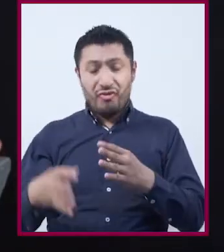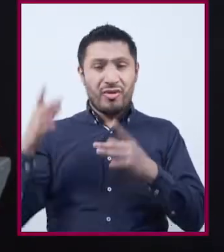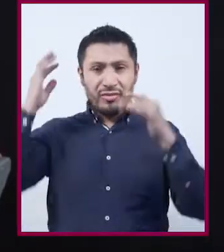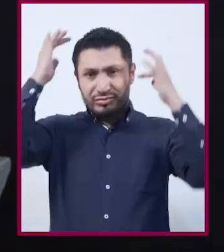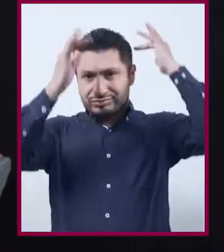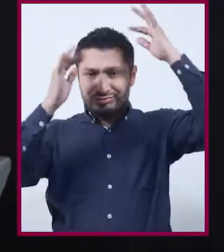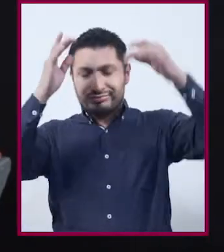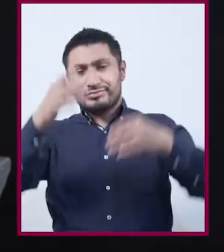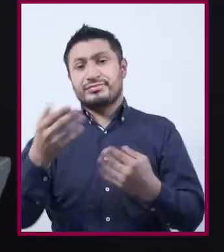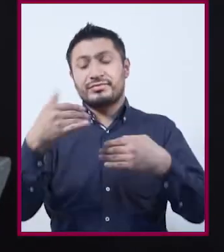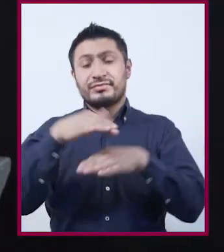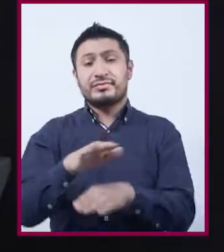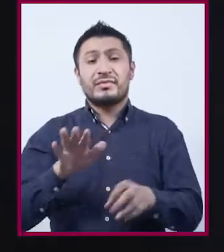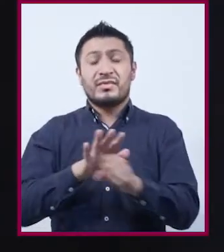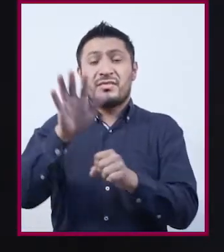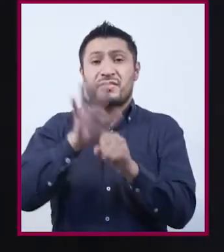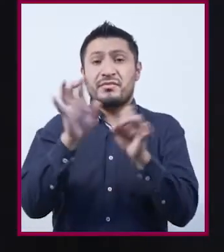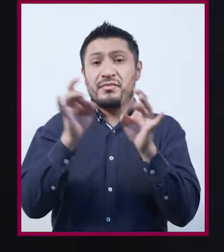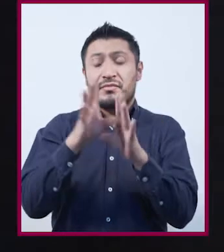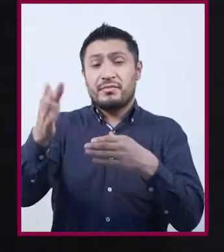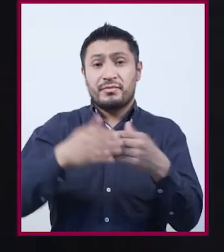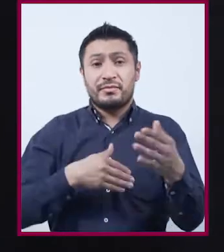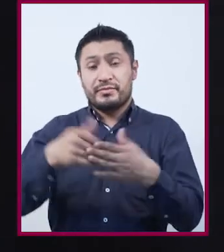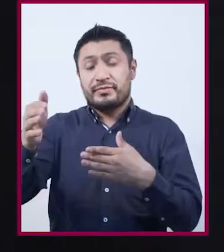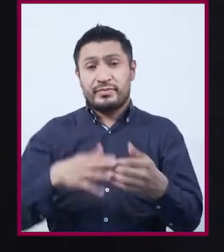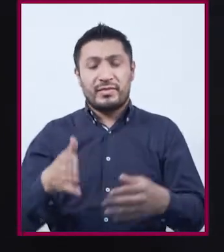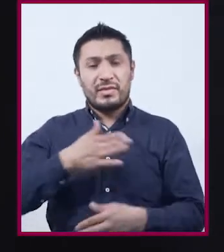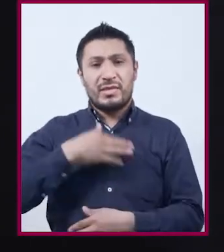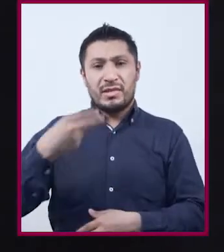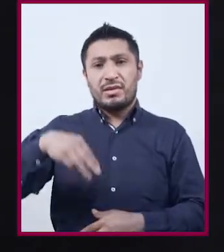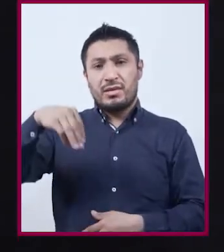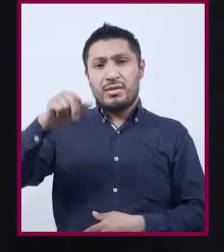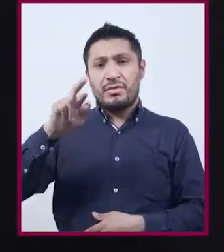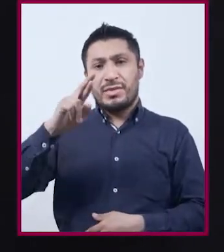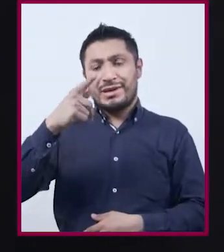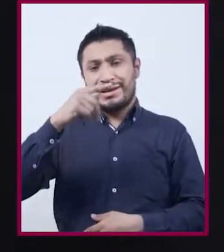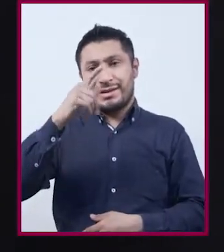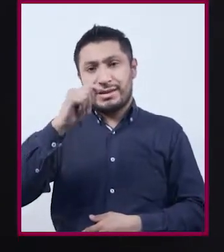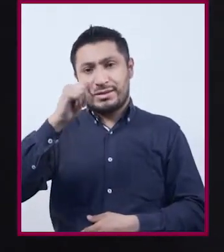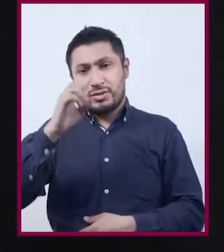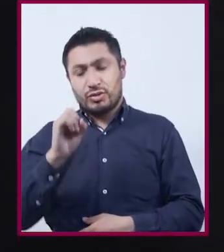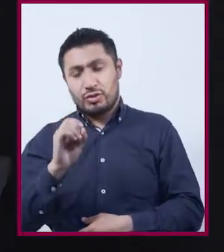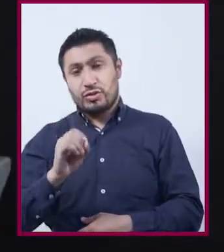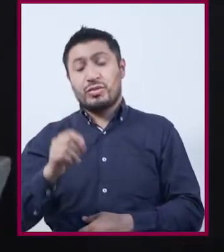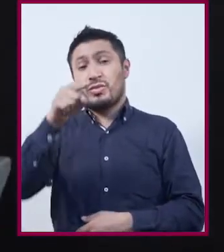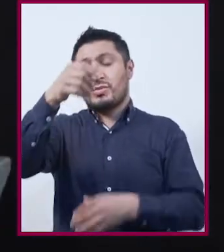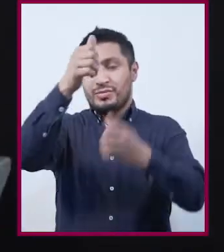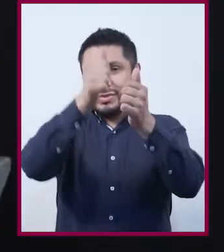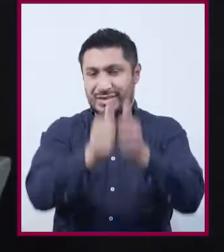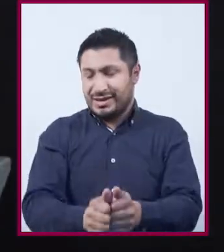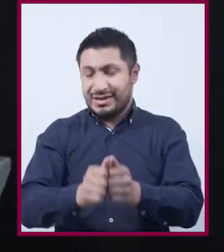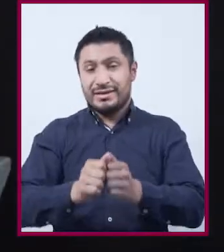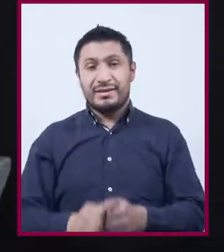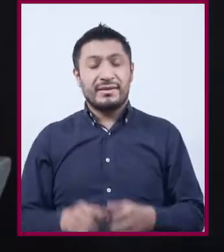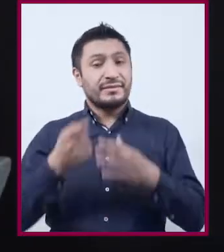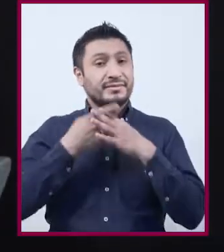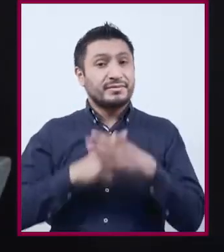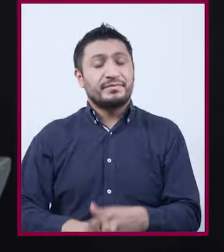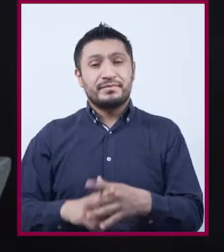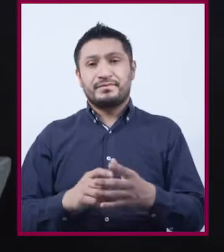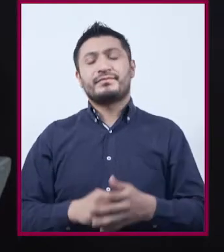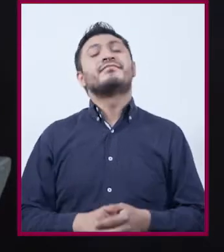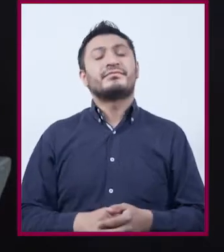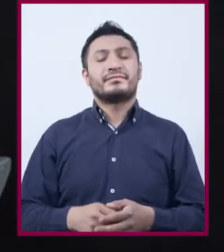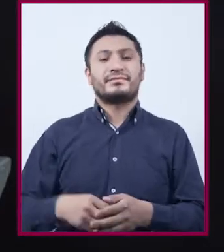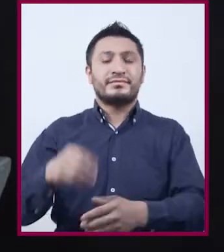sobre cuál es nuestra situación actual. Yo soy Margot Cortázar y te sugiero que no le cambies. Para empezar, varios